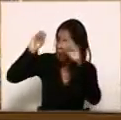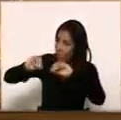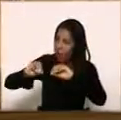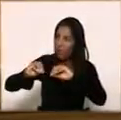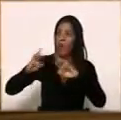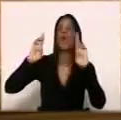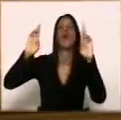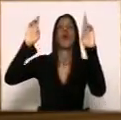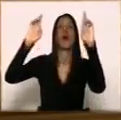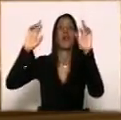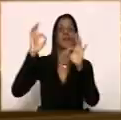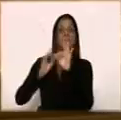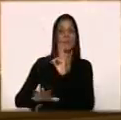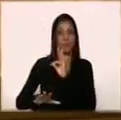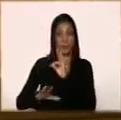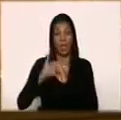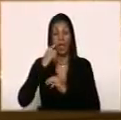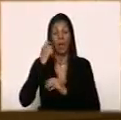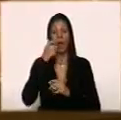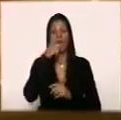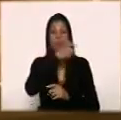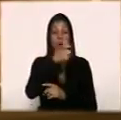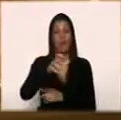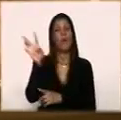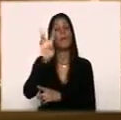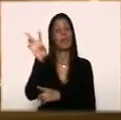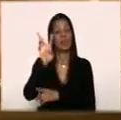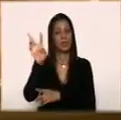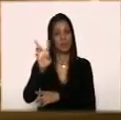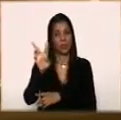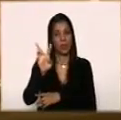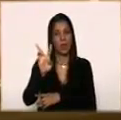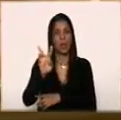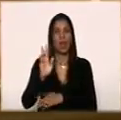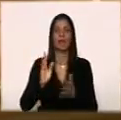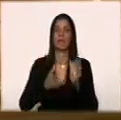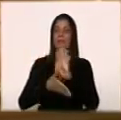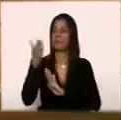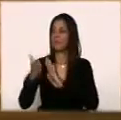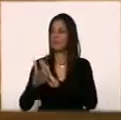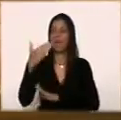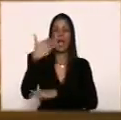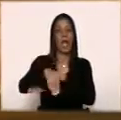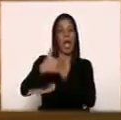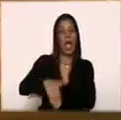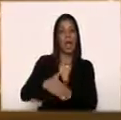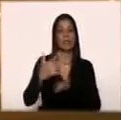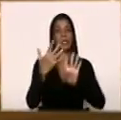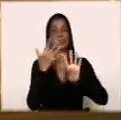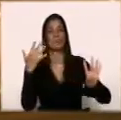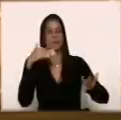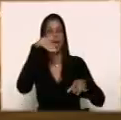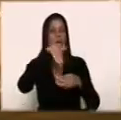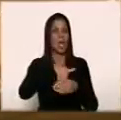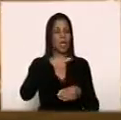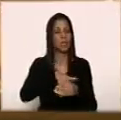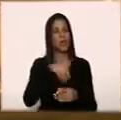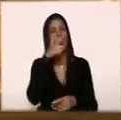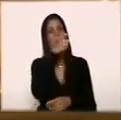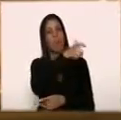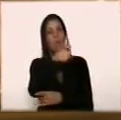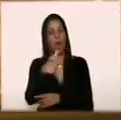anhelo de que los venezolanos, como lo hemos expresado en las calles, en las urnas, en las consignas, en el